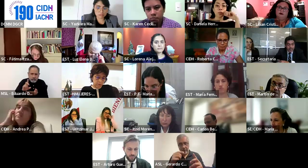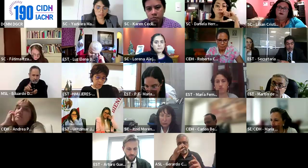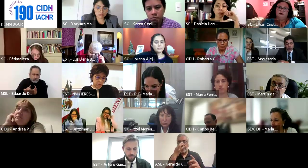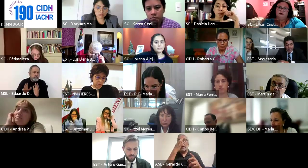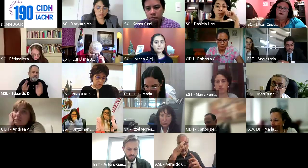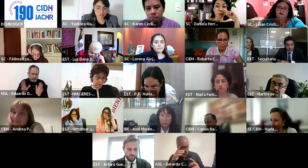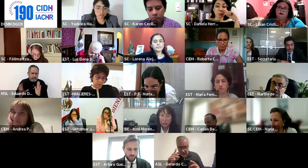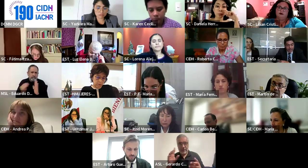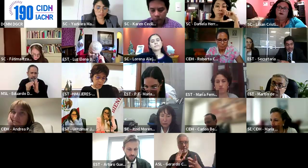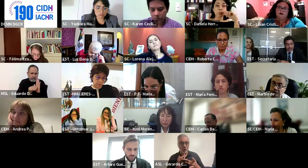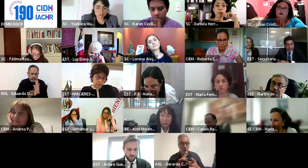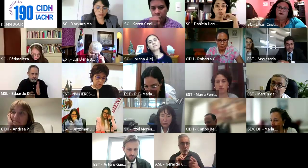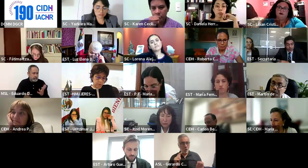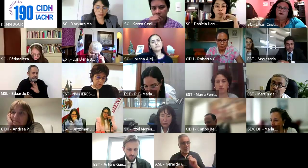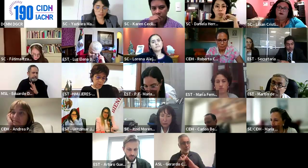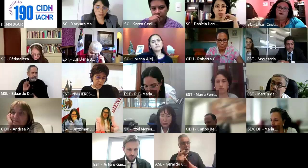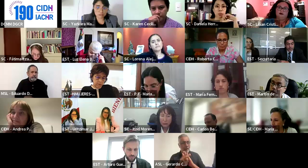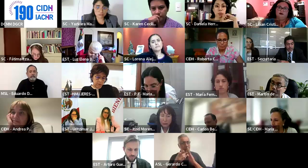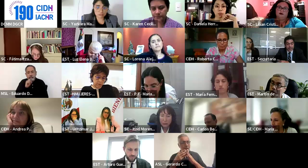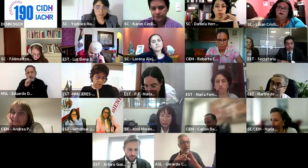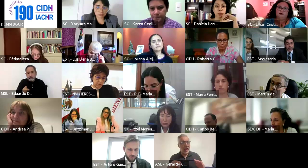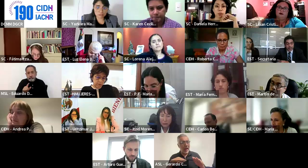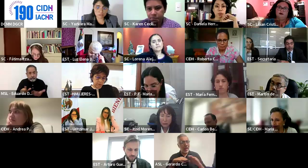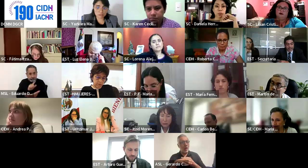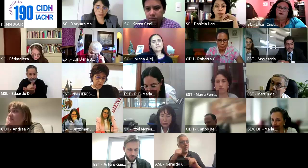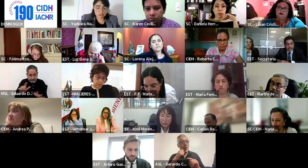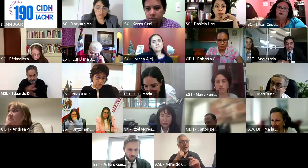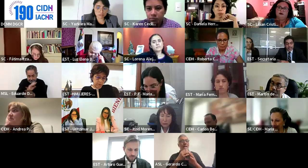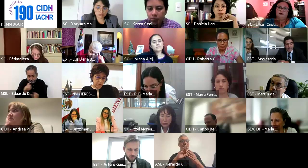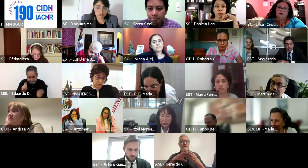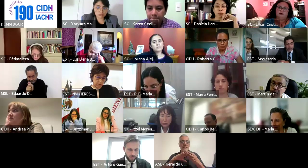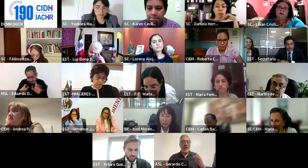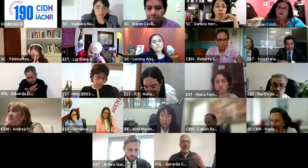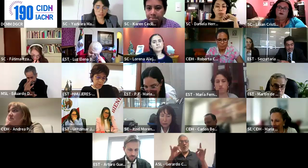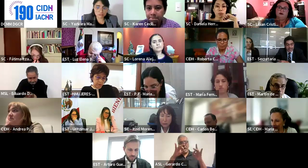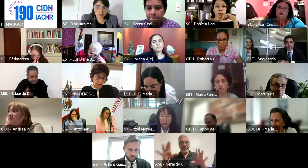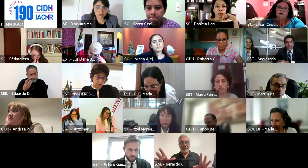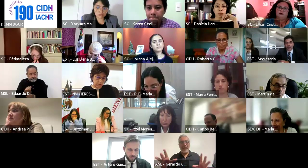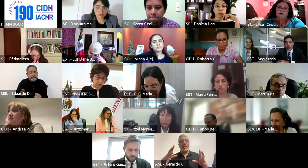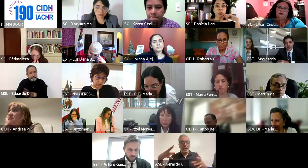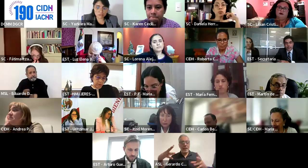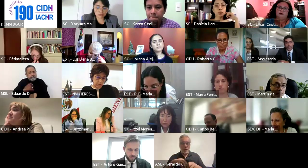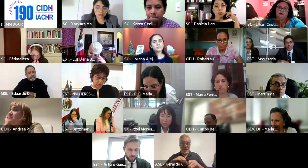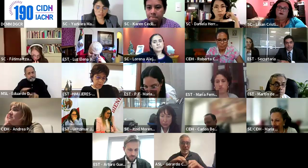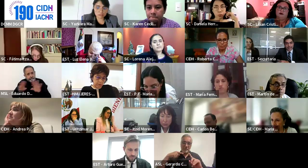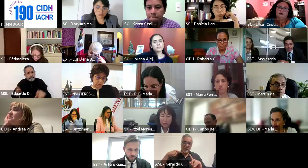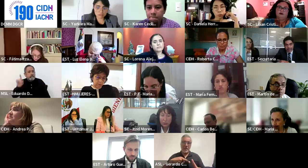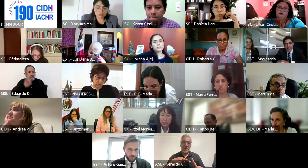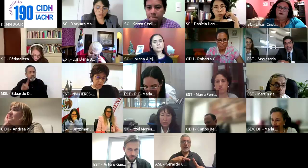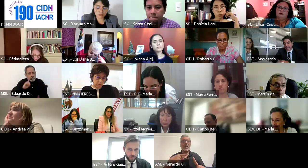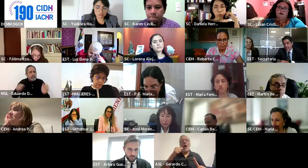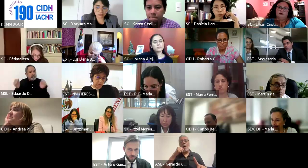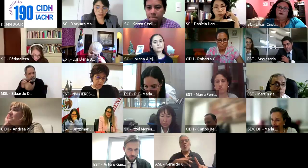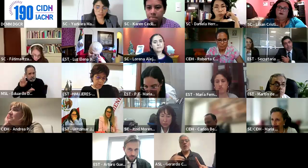aquí los cambios a la Ley General de Acceso de las Mujeres a una Vida Libre de Violencia, que incluye explícitamente a mujeres con